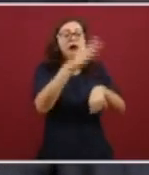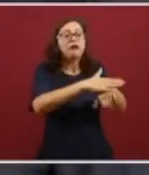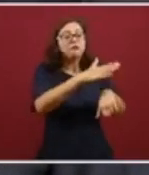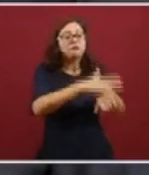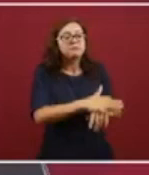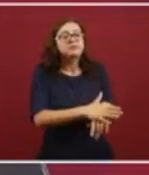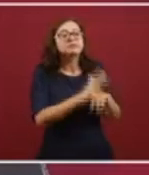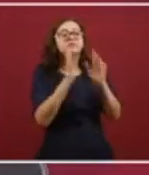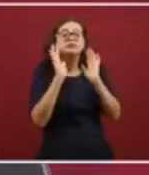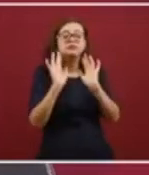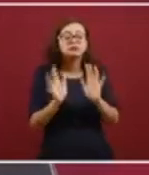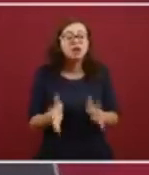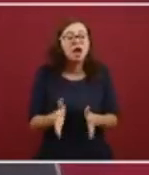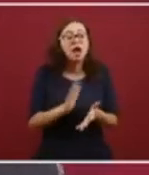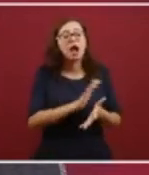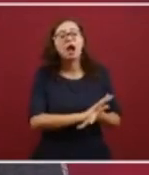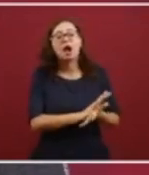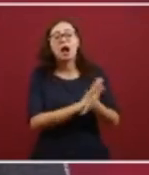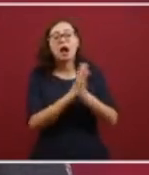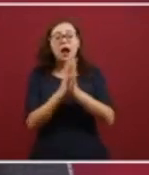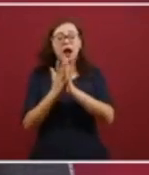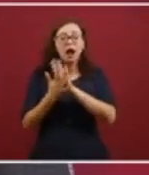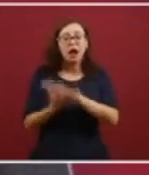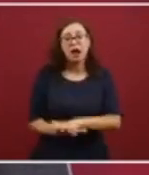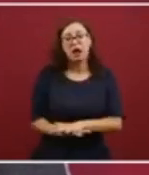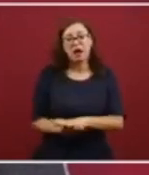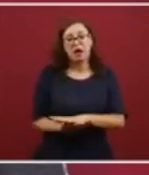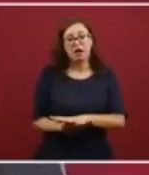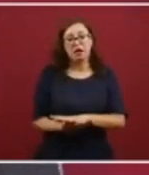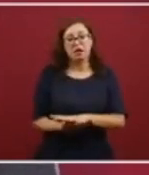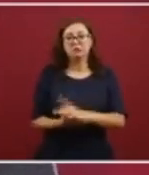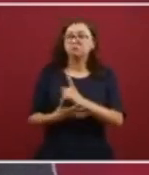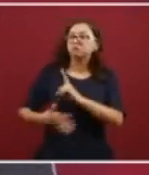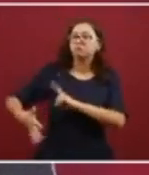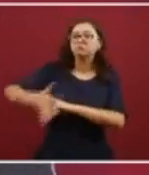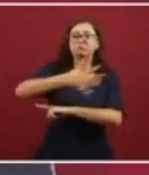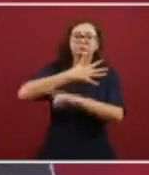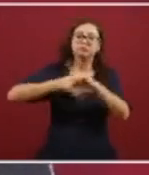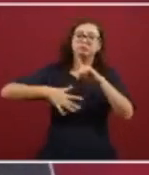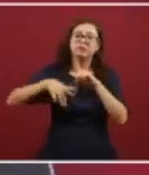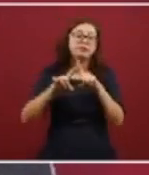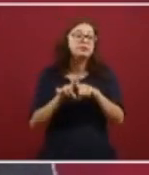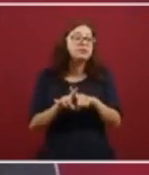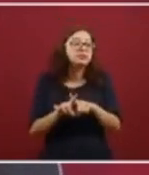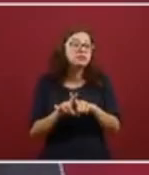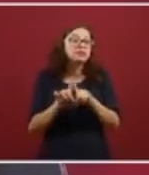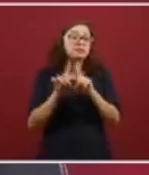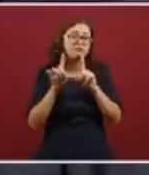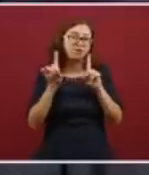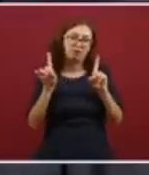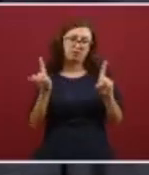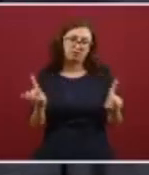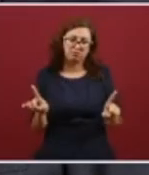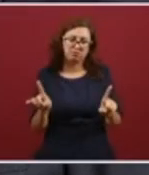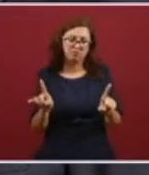anunciándoles de que ya cambió la realidad en México.